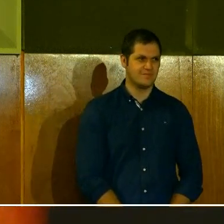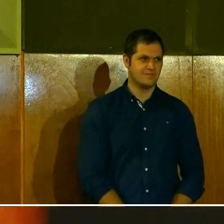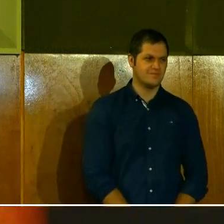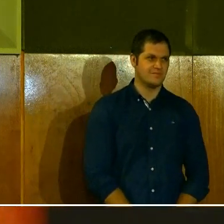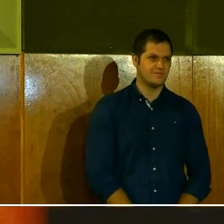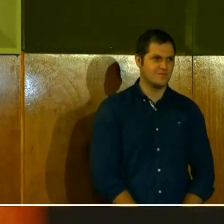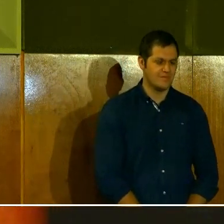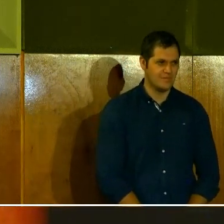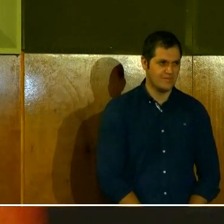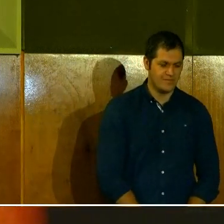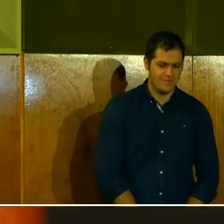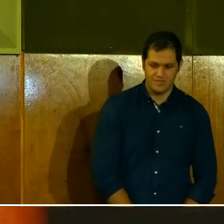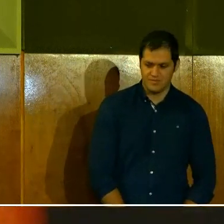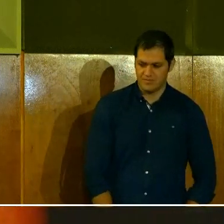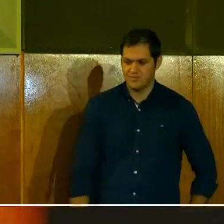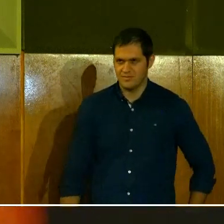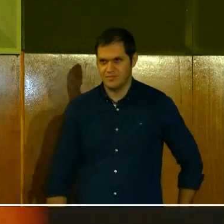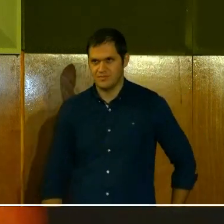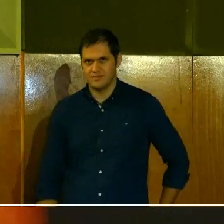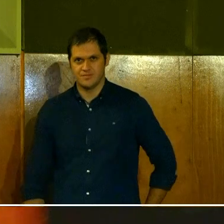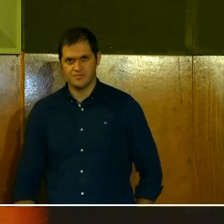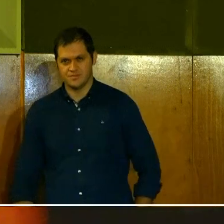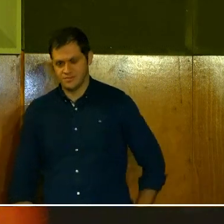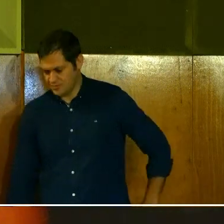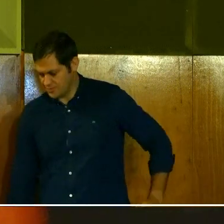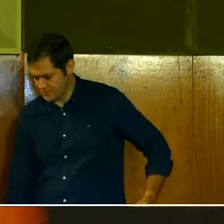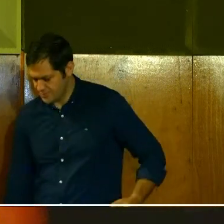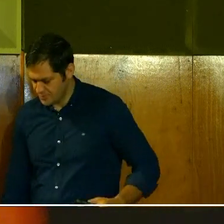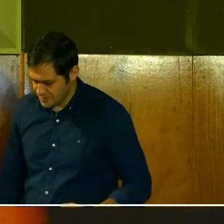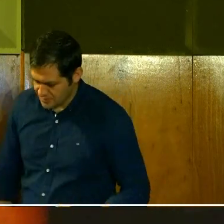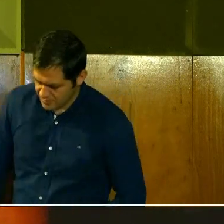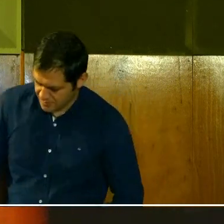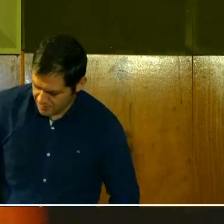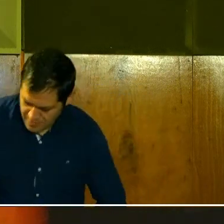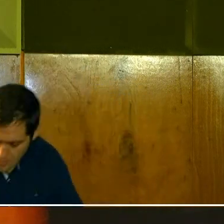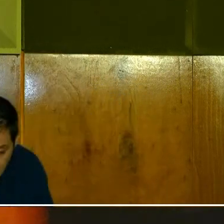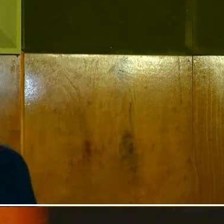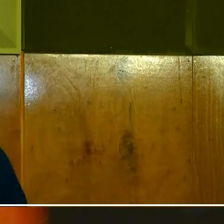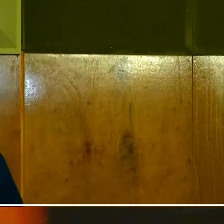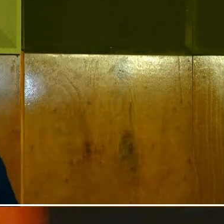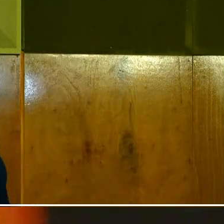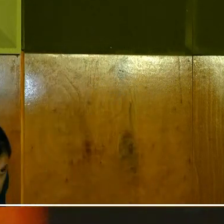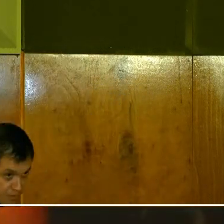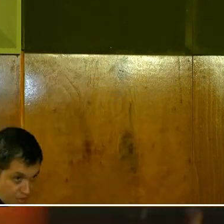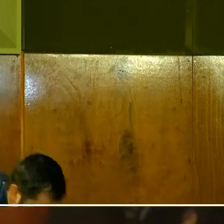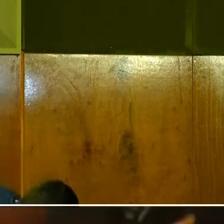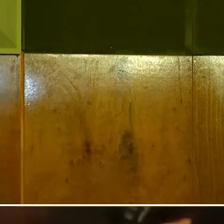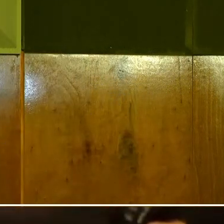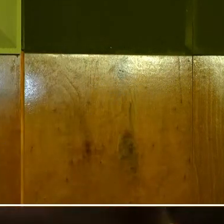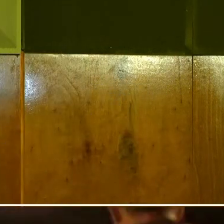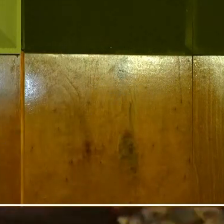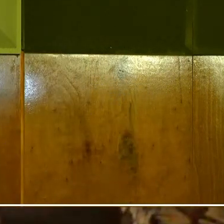vecinas no se lo pierdan muchas gracias por estar con nosotros hoy día